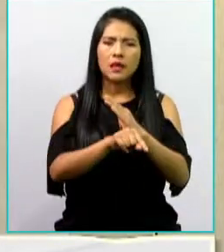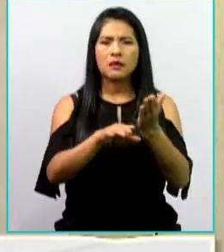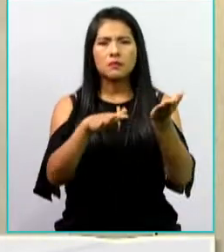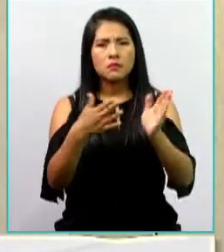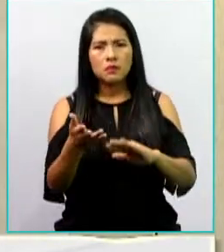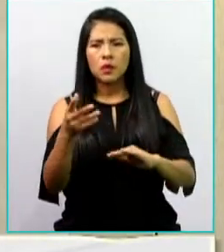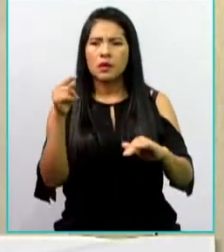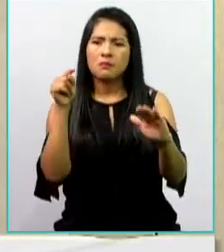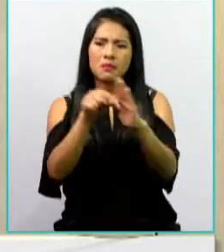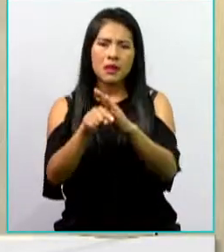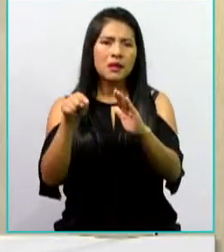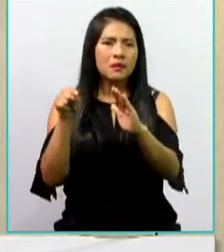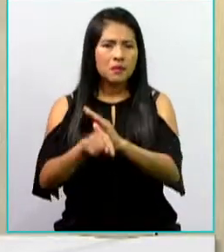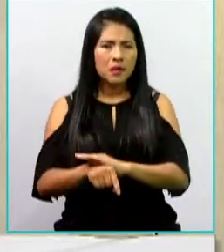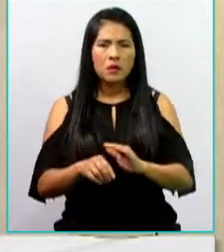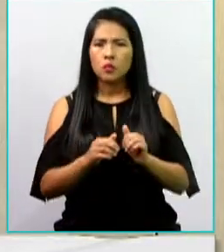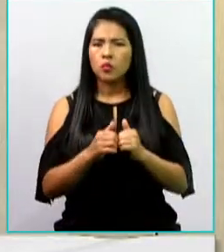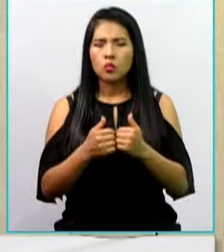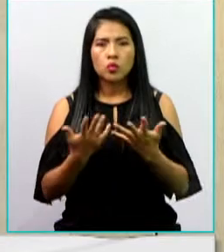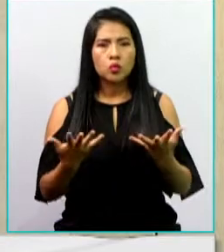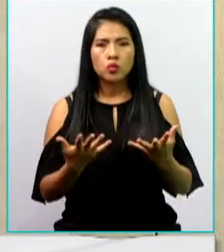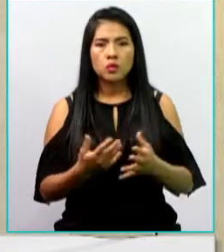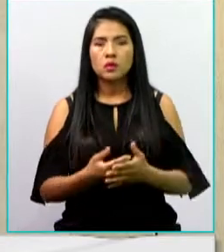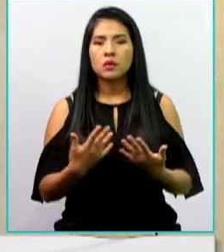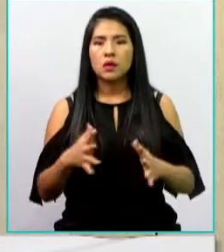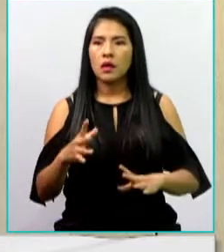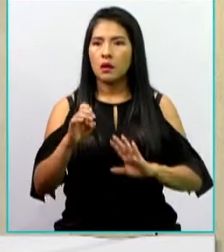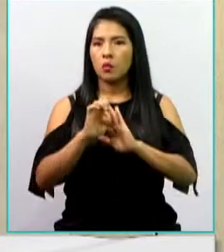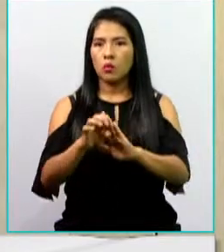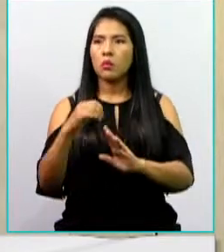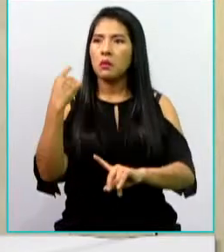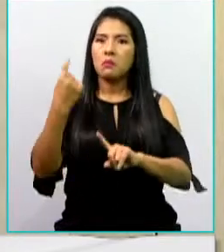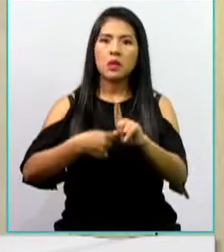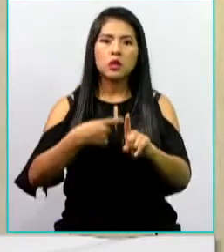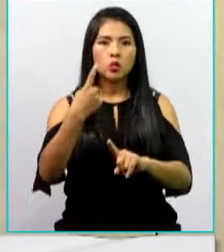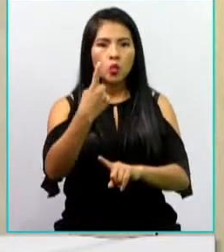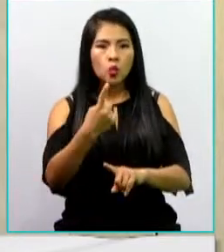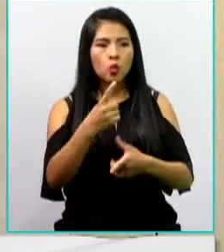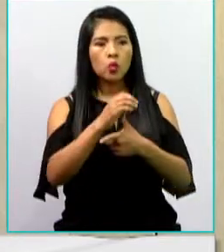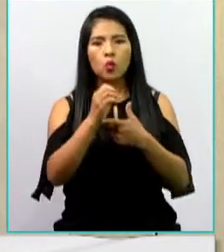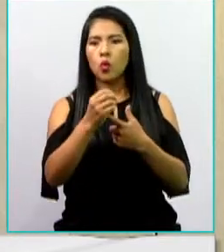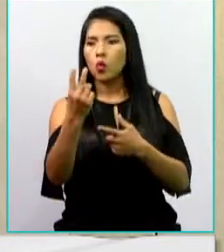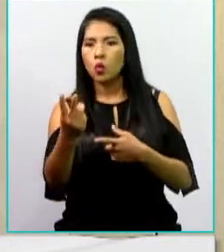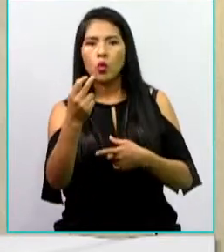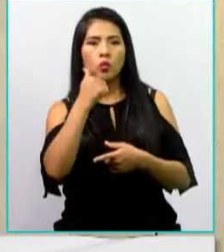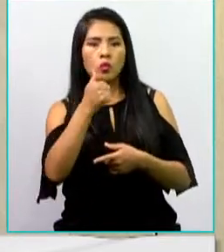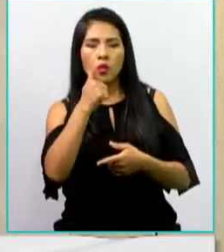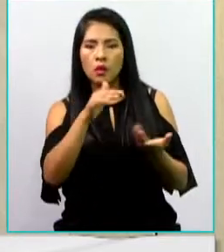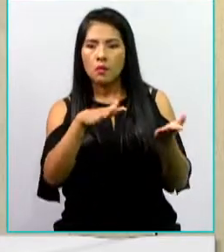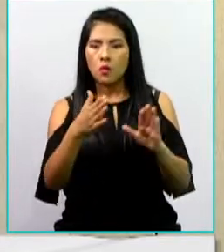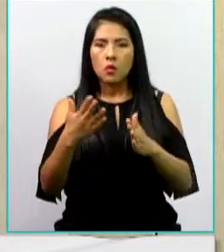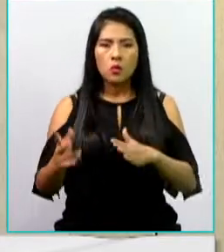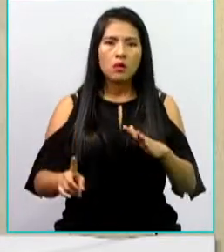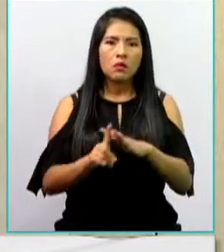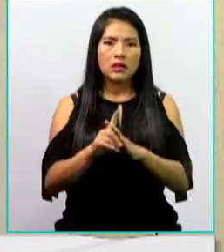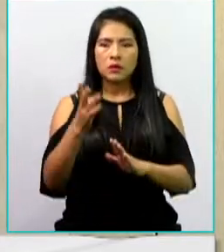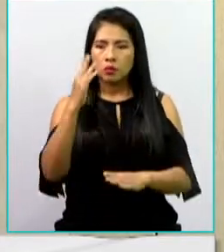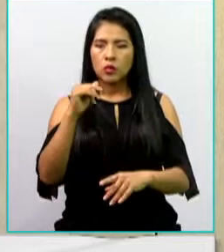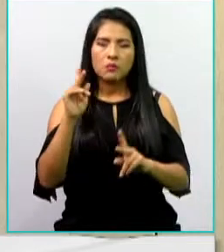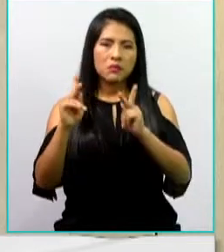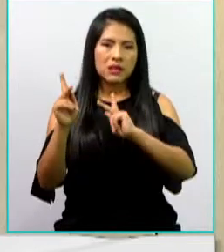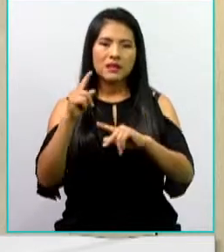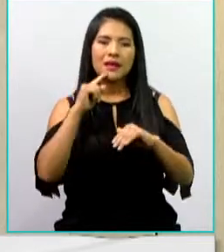¿no? Que al mes una vez o dos mujeres mueren, ¿no?, mueran